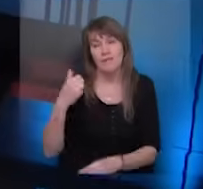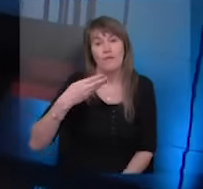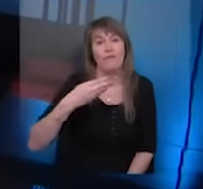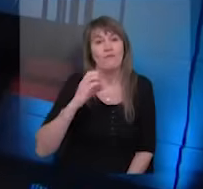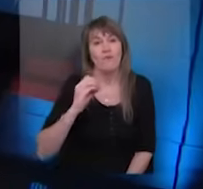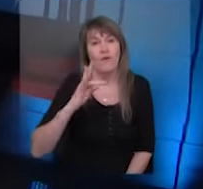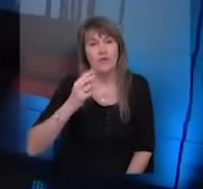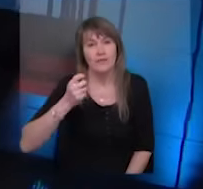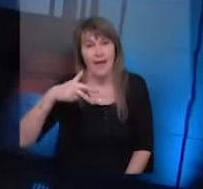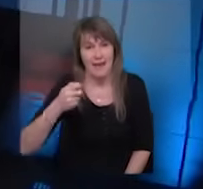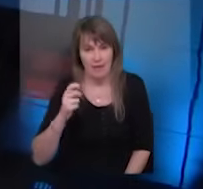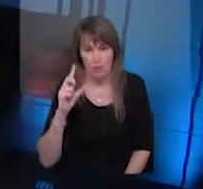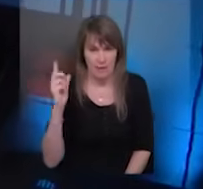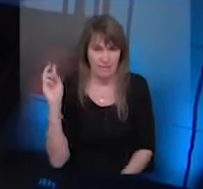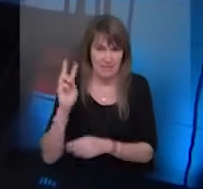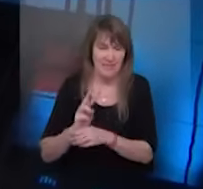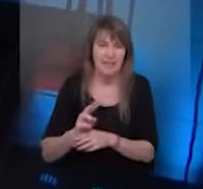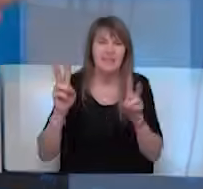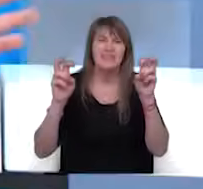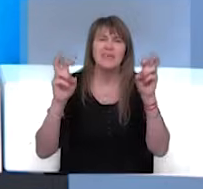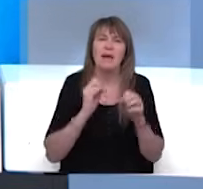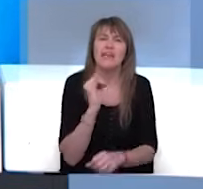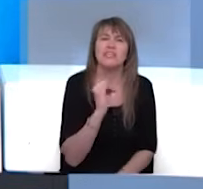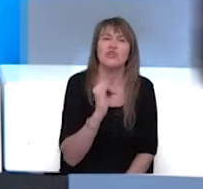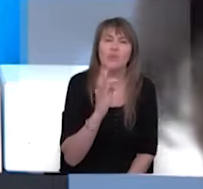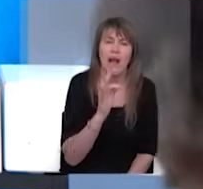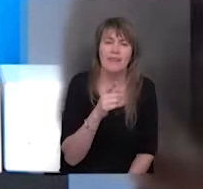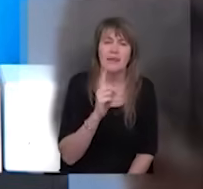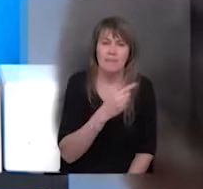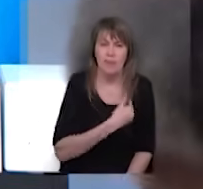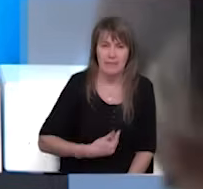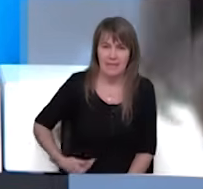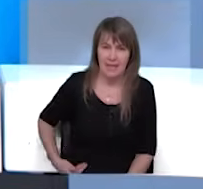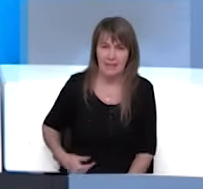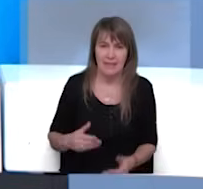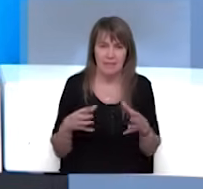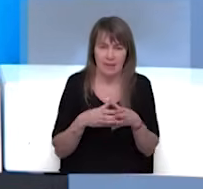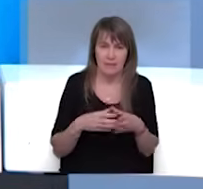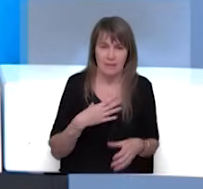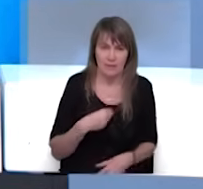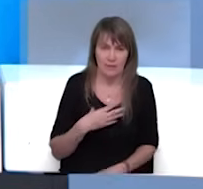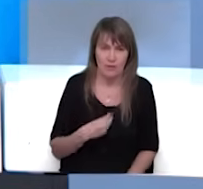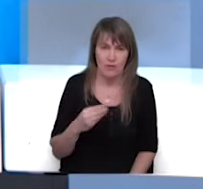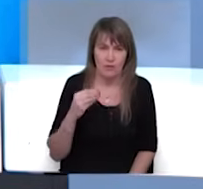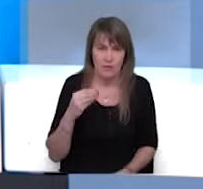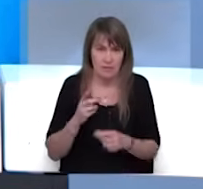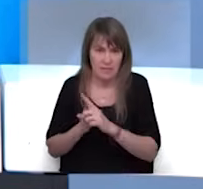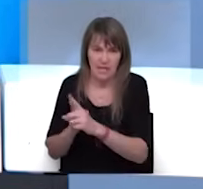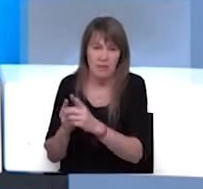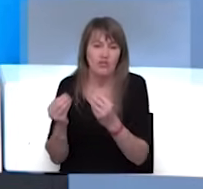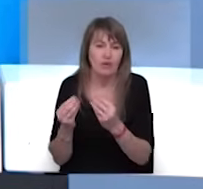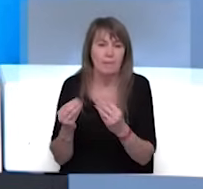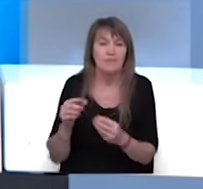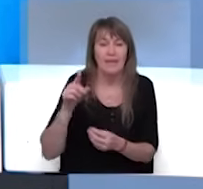repercusiones del caso y tu ralde Cómo lo han seguido cómo lo ven Tienen alguna preocupación sobre ese tema porque también vos has